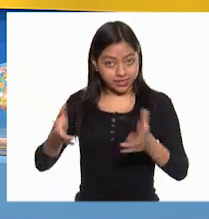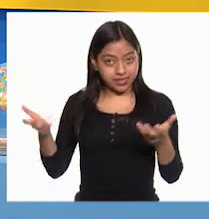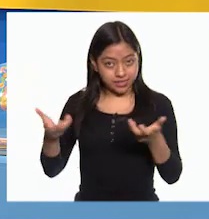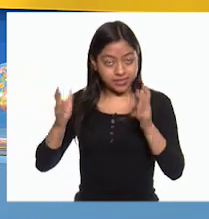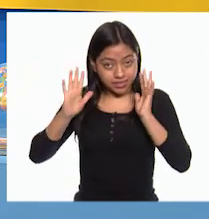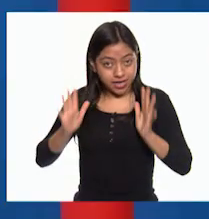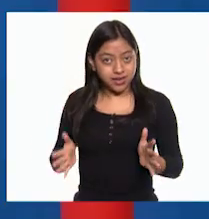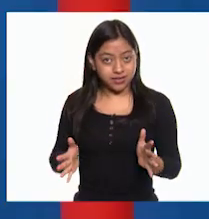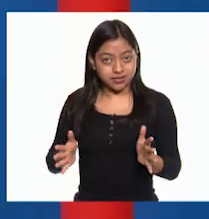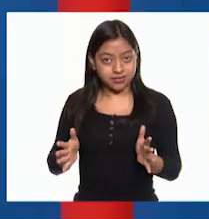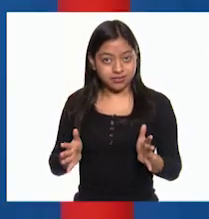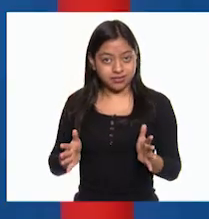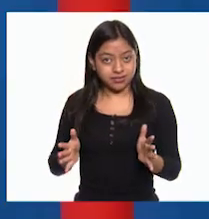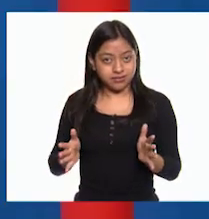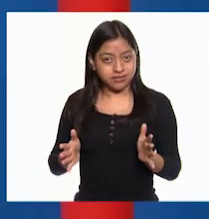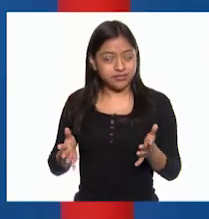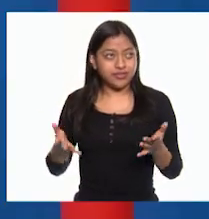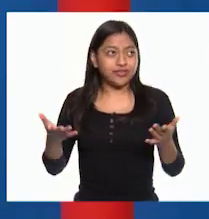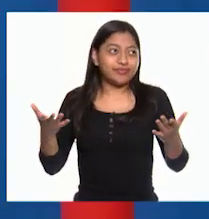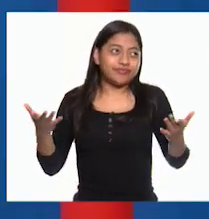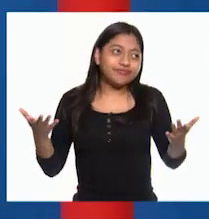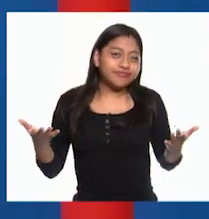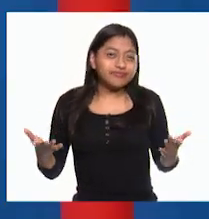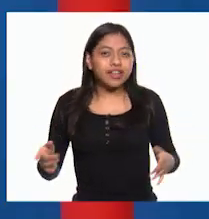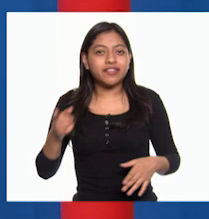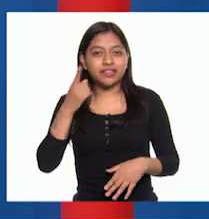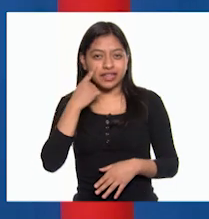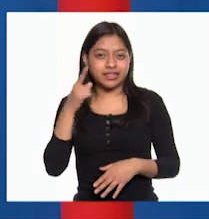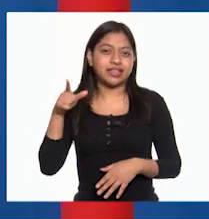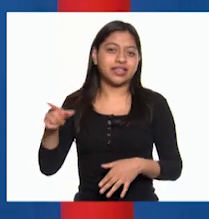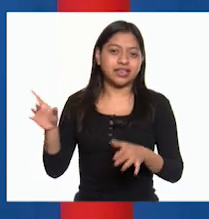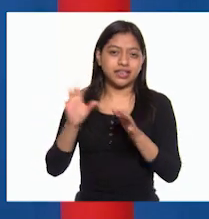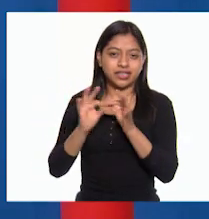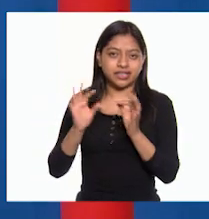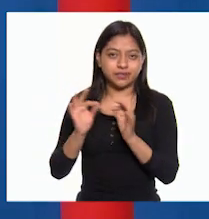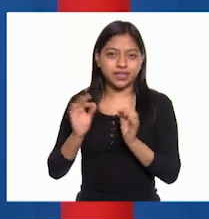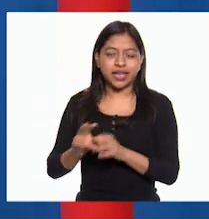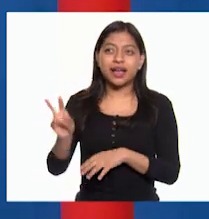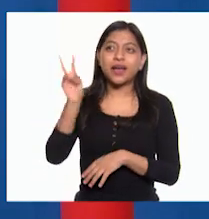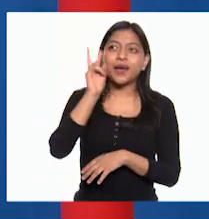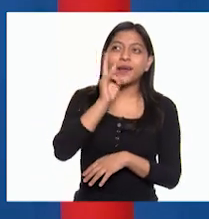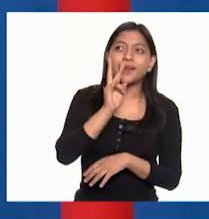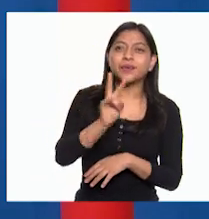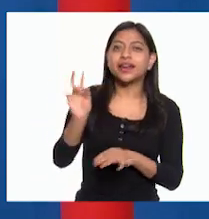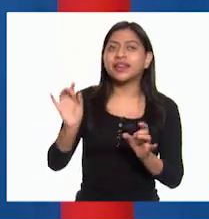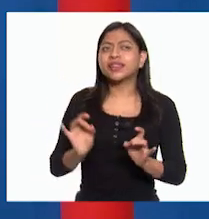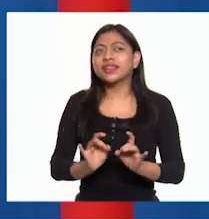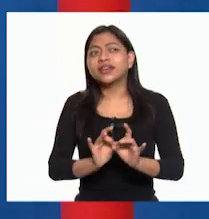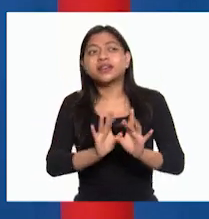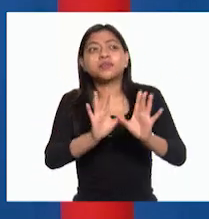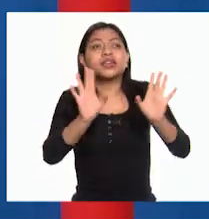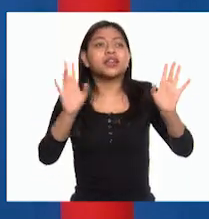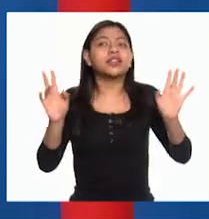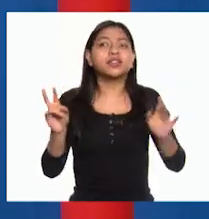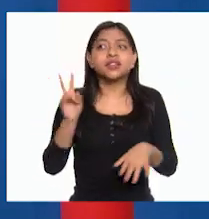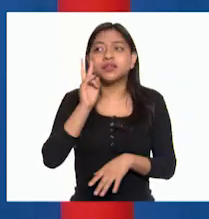momento? Pues describe más bien algunos destellos de éxito que son los que, sumados a su pasión, lo